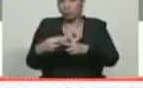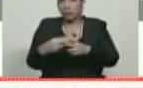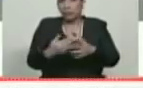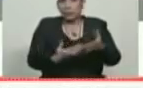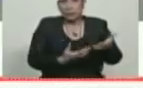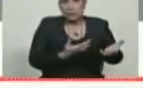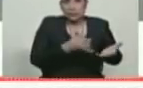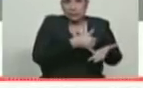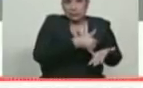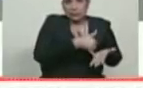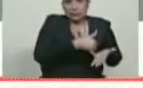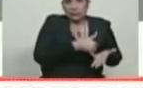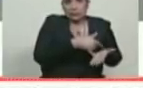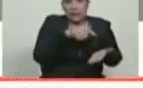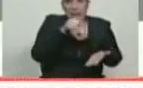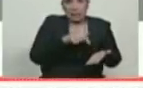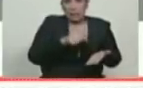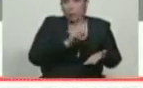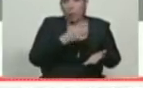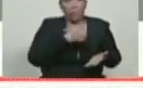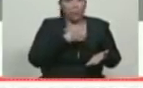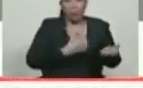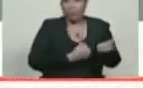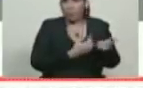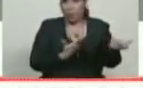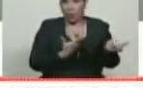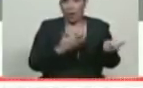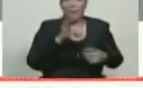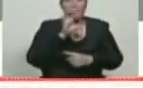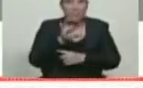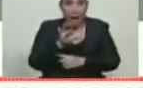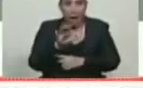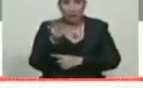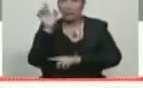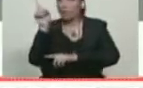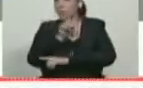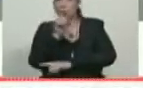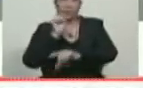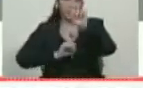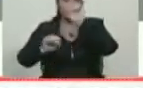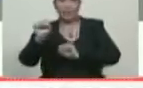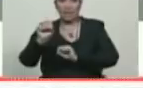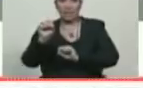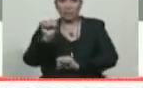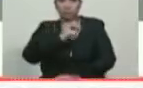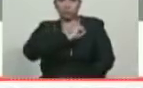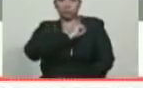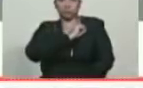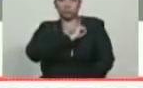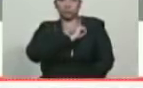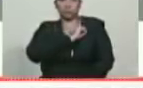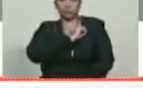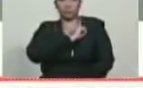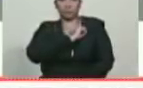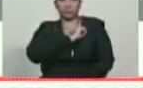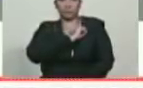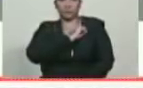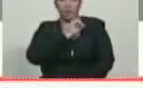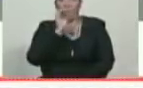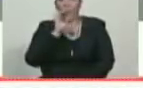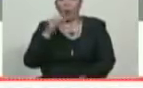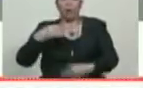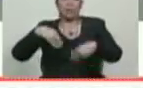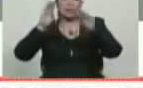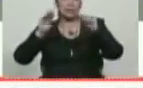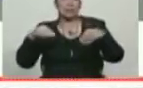cuentan. La patria no se defiende con tibieza, con una sabanita para que